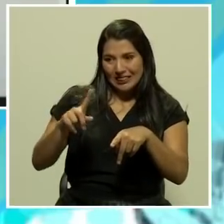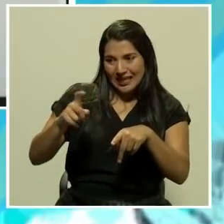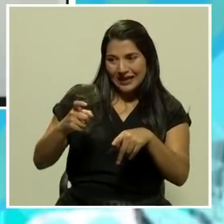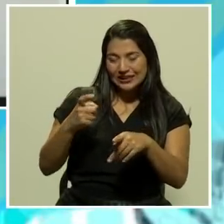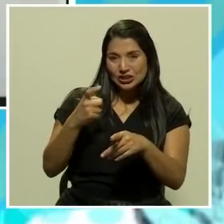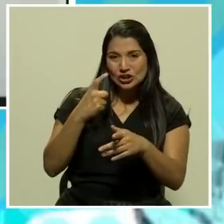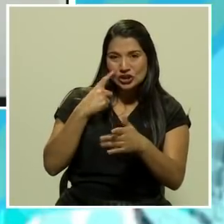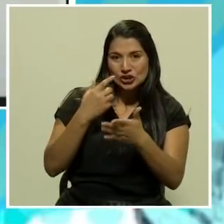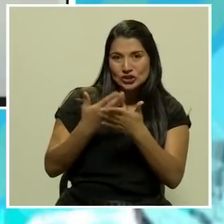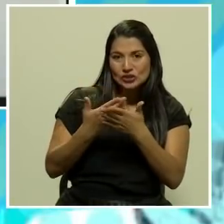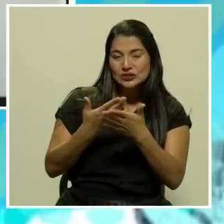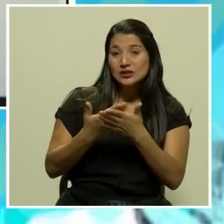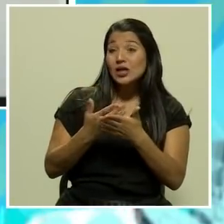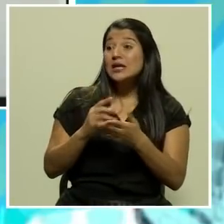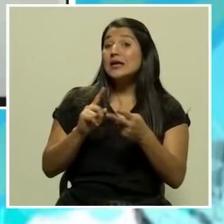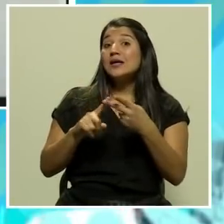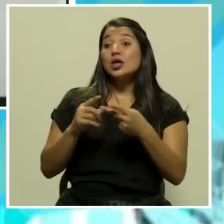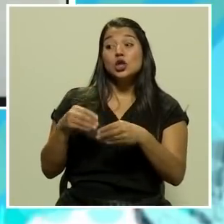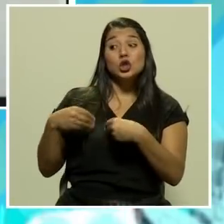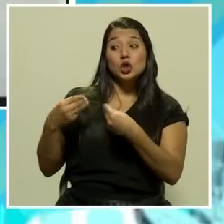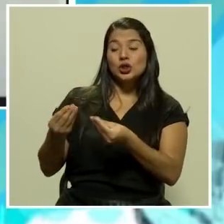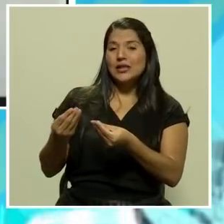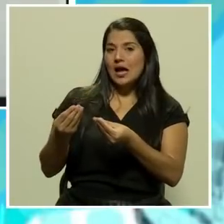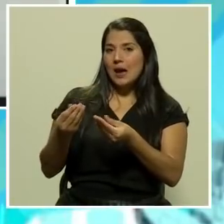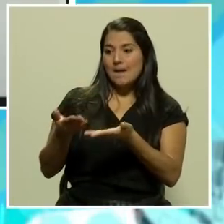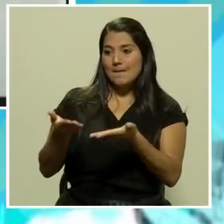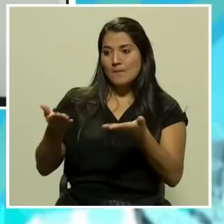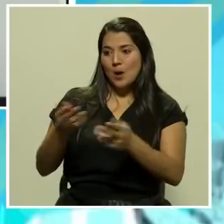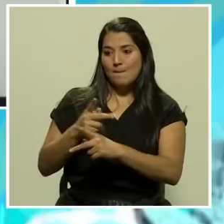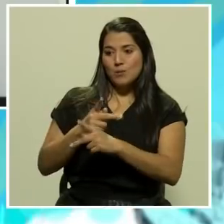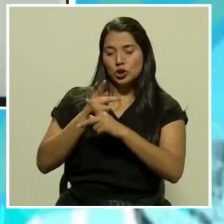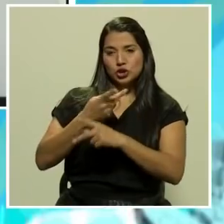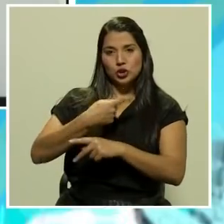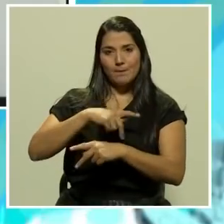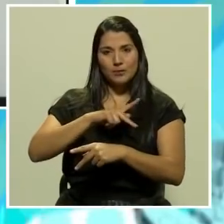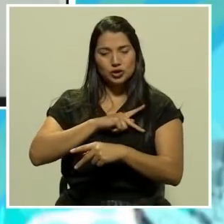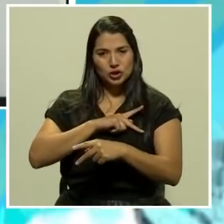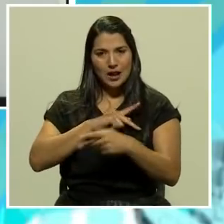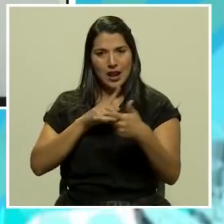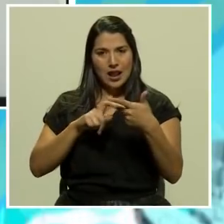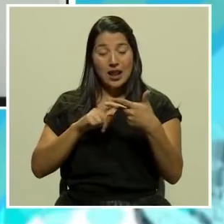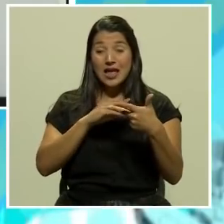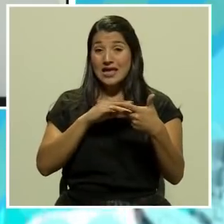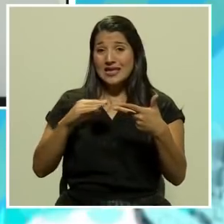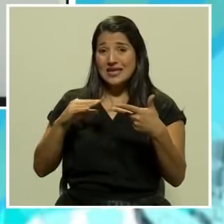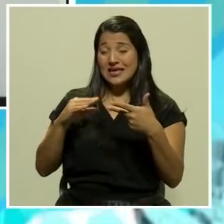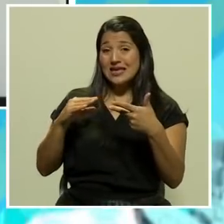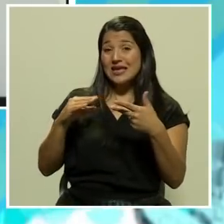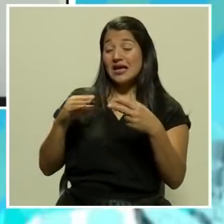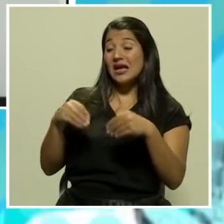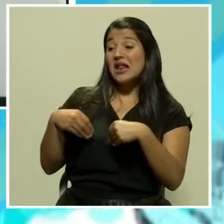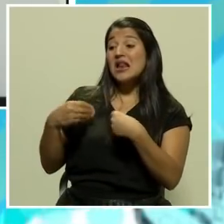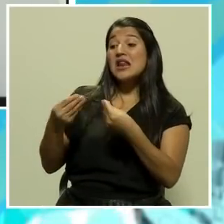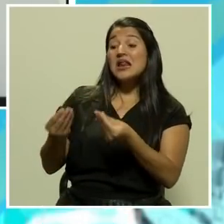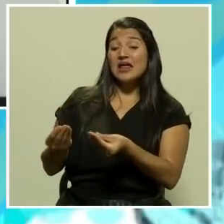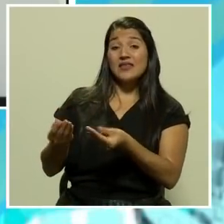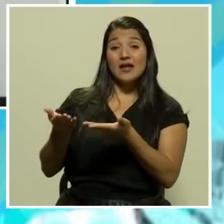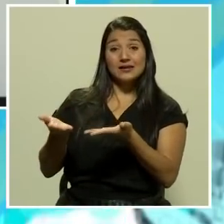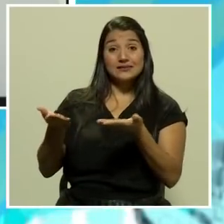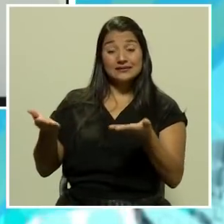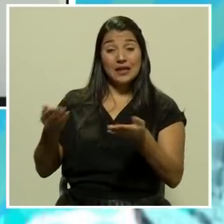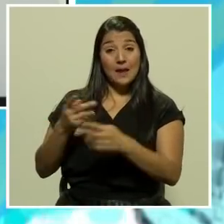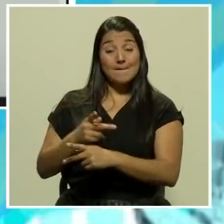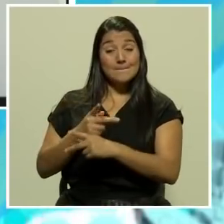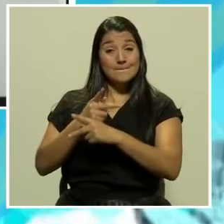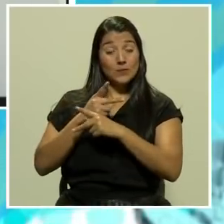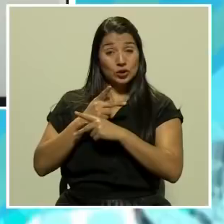los implementos de protección personal al personal sanitario y le da esos implementos de protección